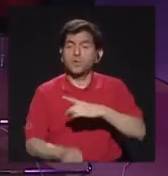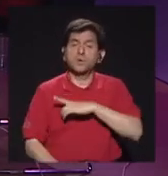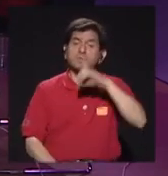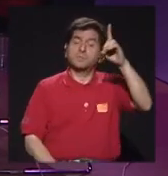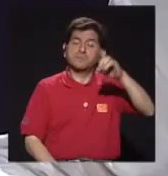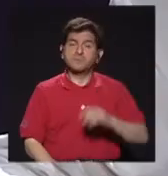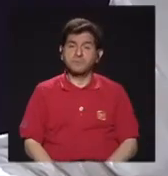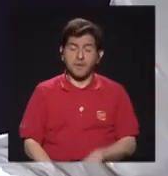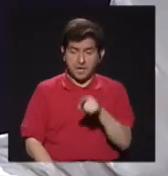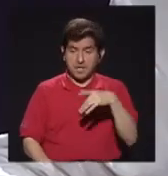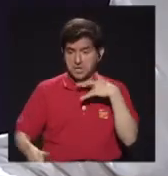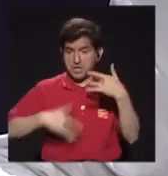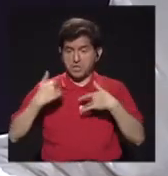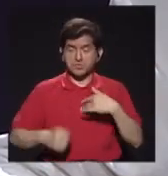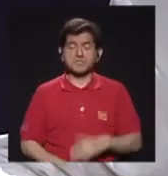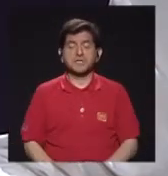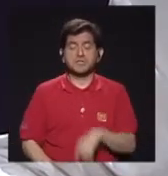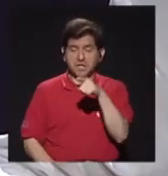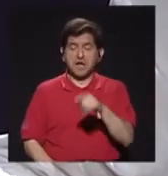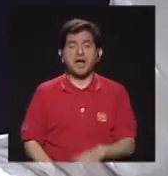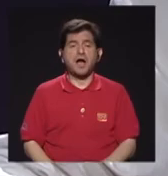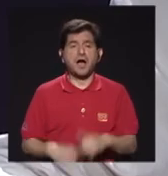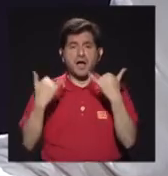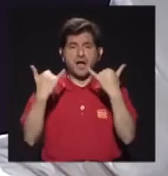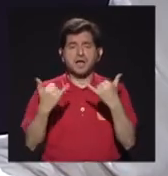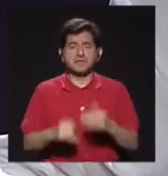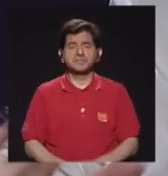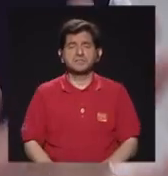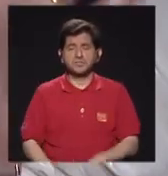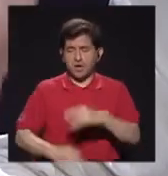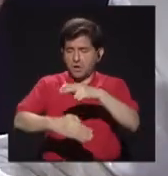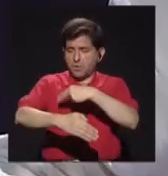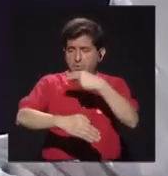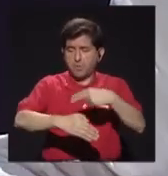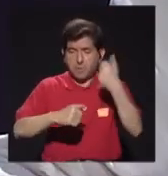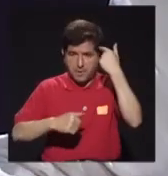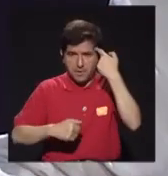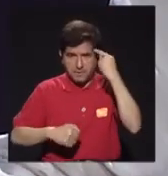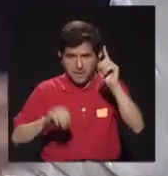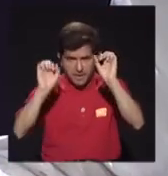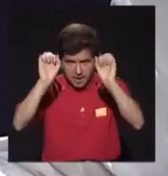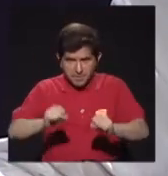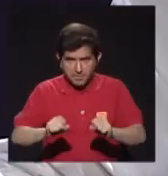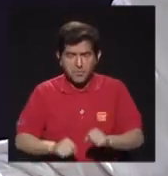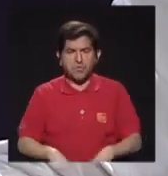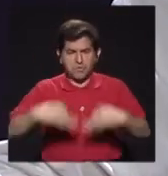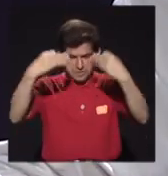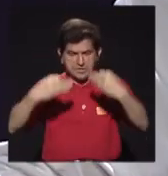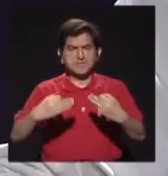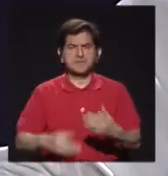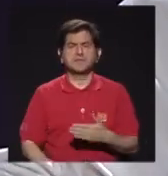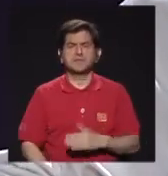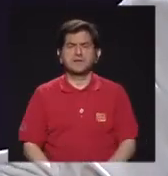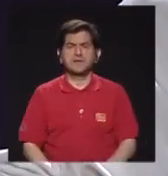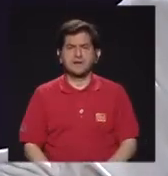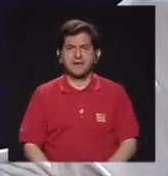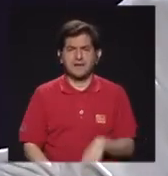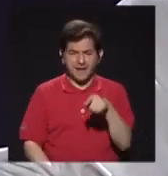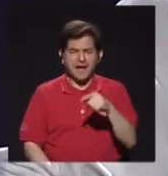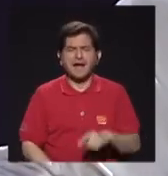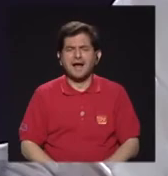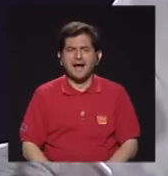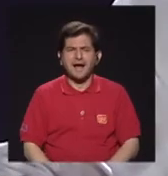verdad y ellos se sienten unidos para decidir esto así y es ahí donde francamente creo que la etiqueta de miedo medieval